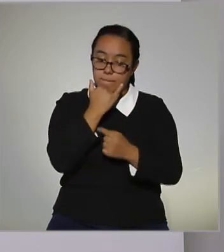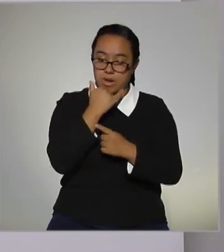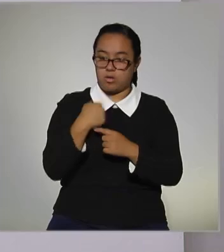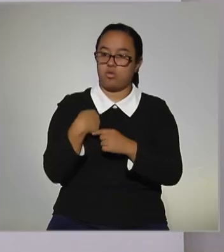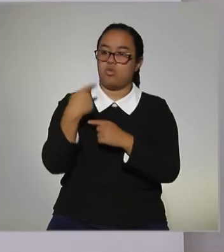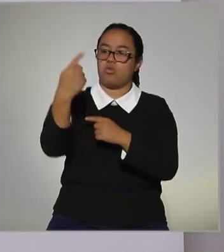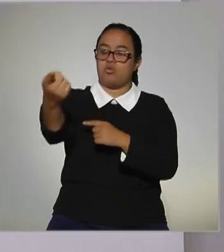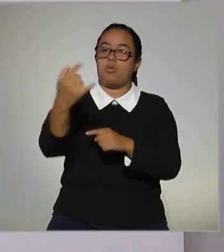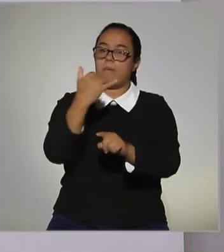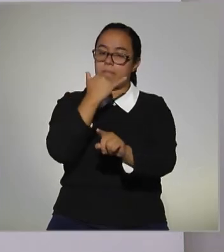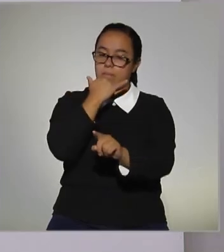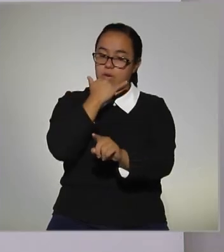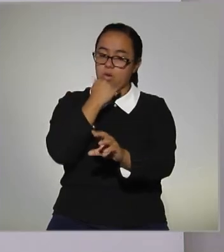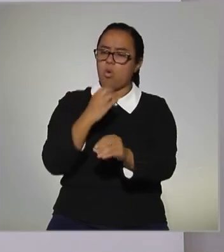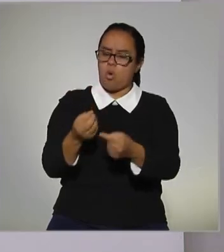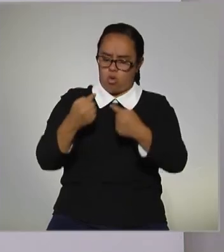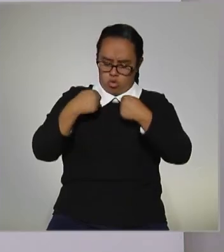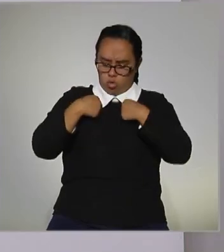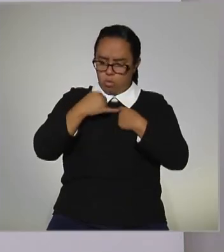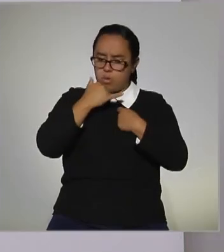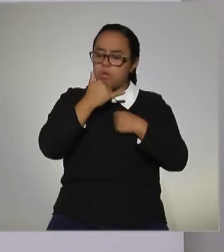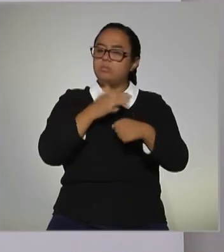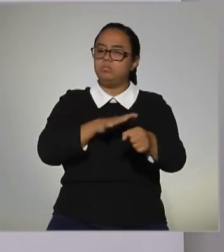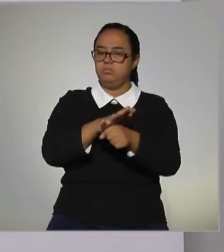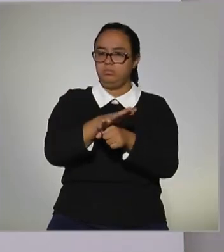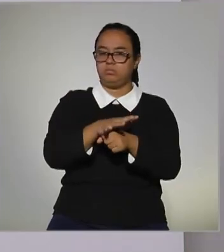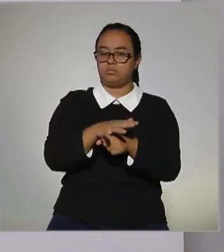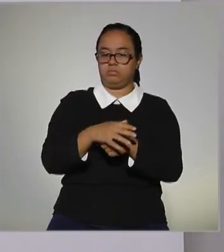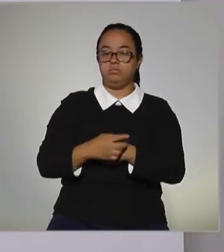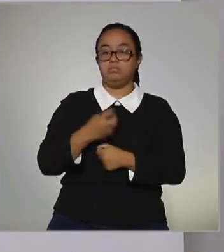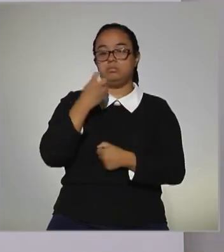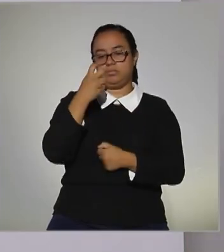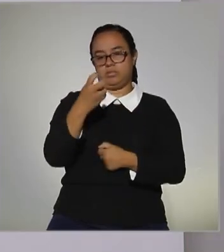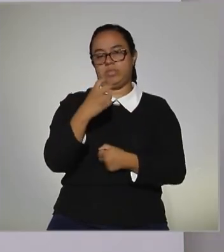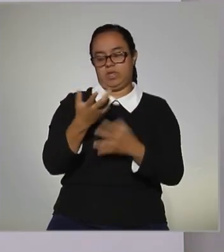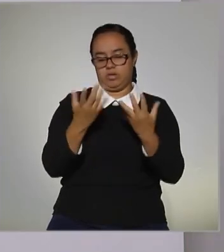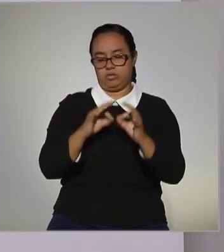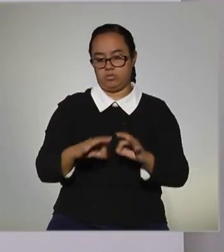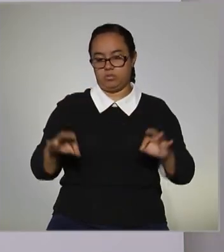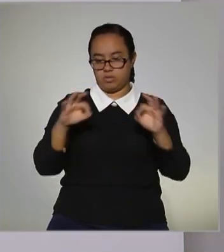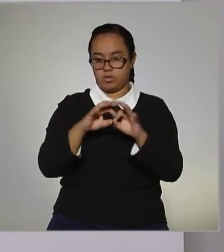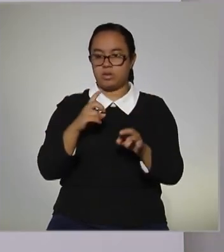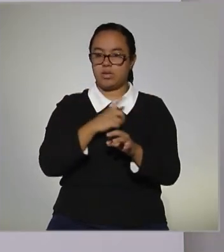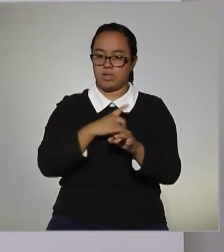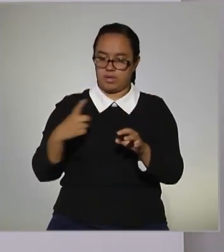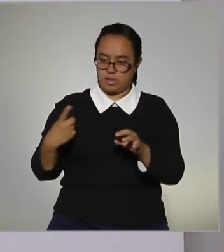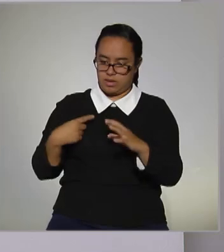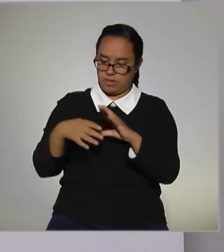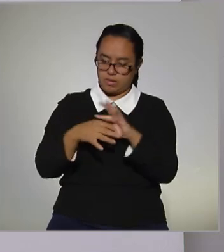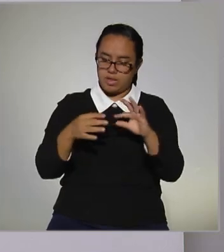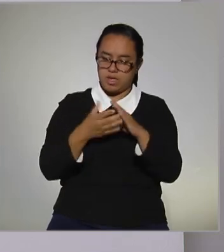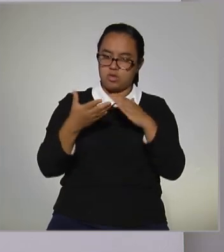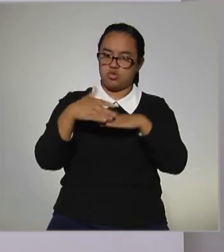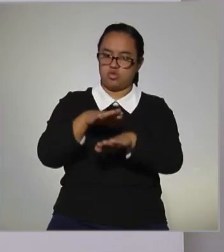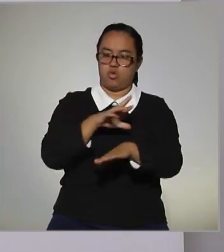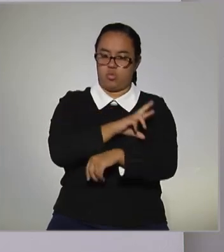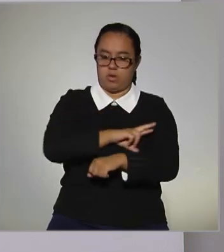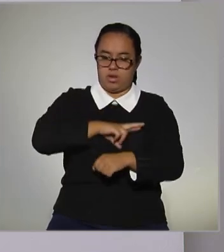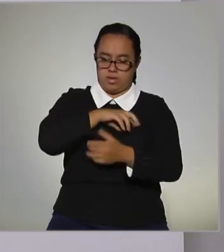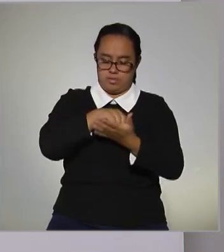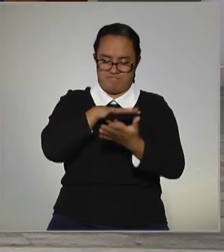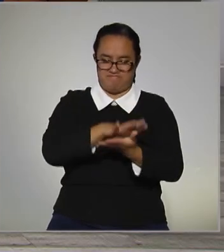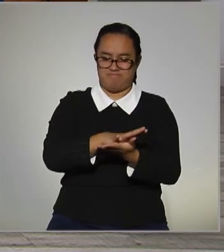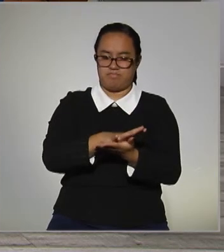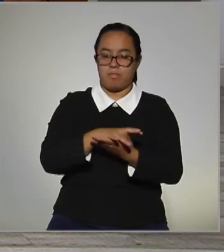es un regalo hacia el otro o es un regalo hacia mí? ¿No? Y desde ahí viene la parte de la importancia de abordar los resentimientos. El